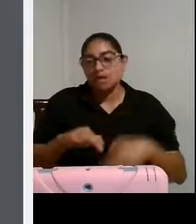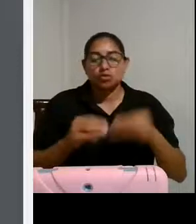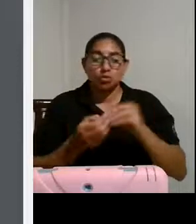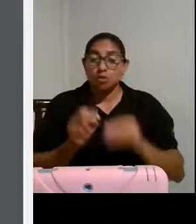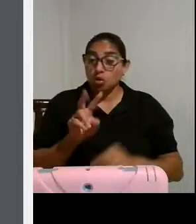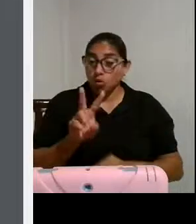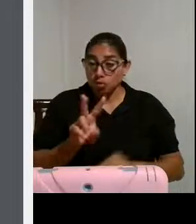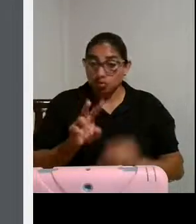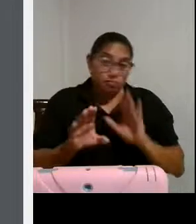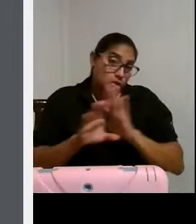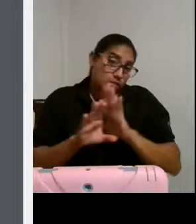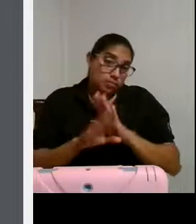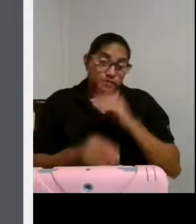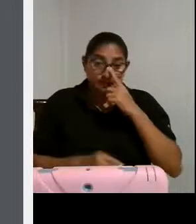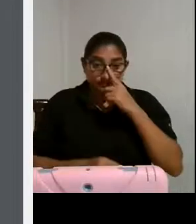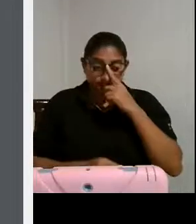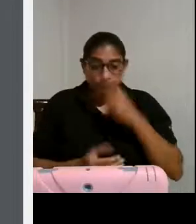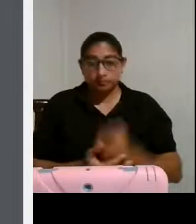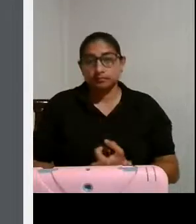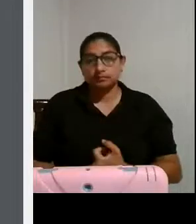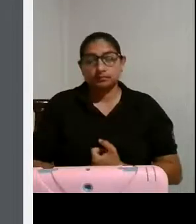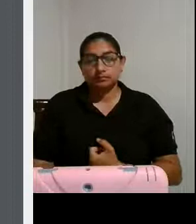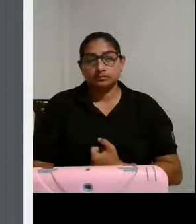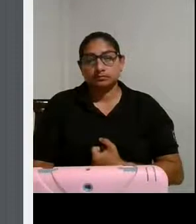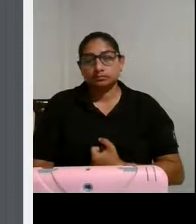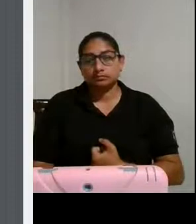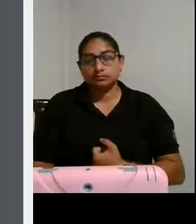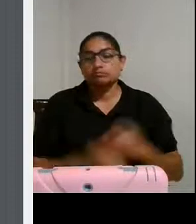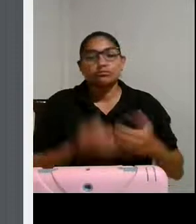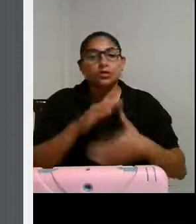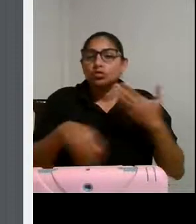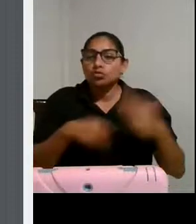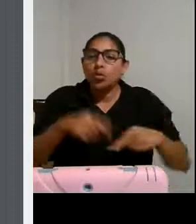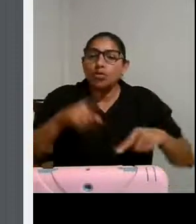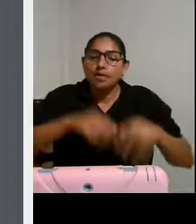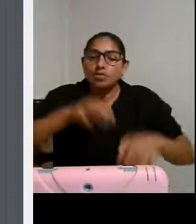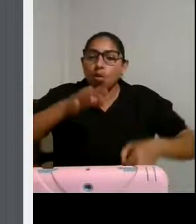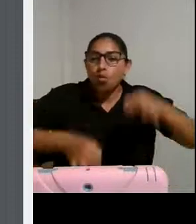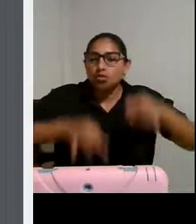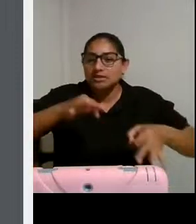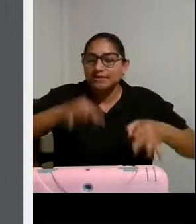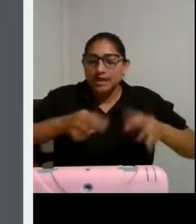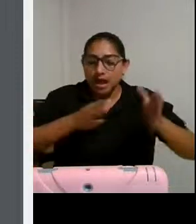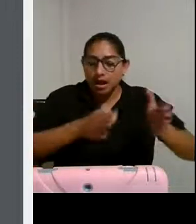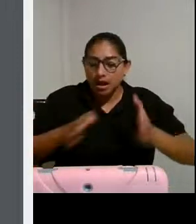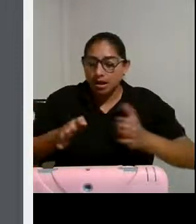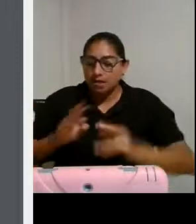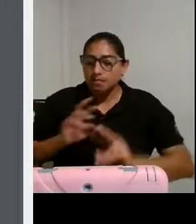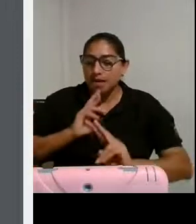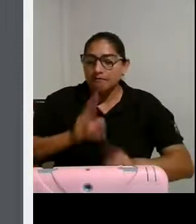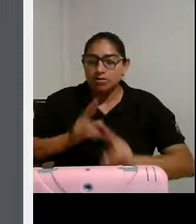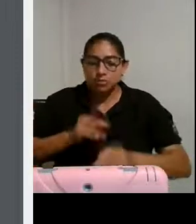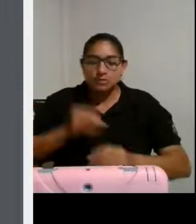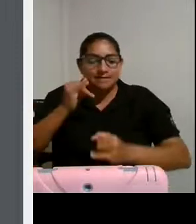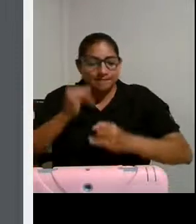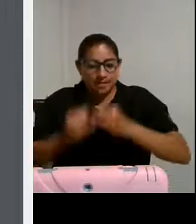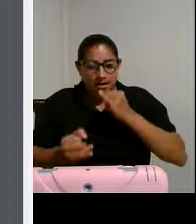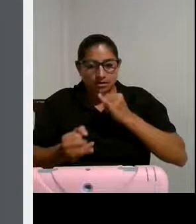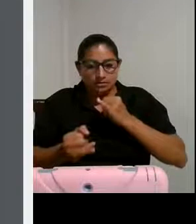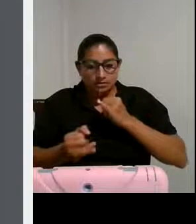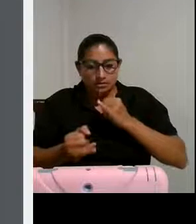Ujú. Em, todo, digamos, es para justificar que lo que usted está respondiendo al final tenga